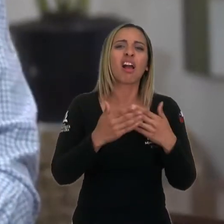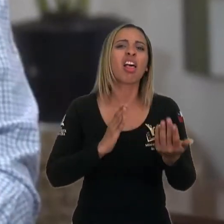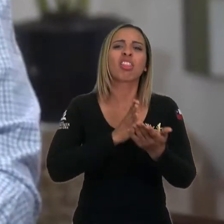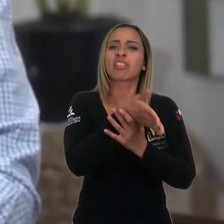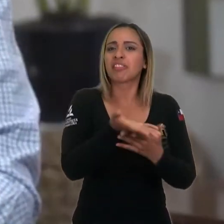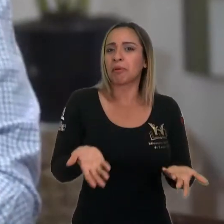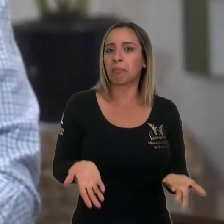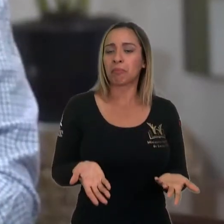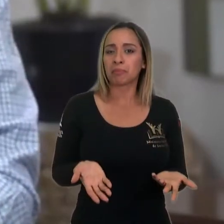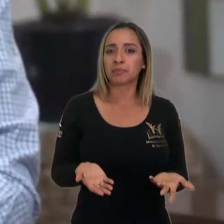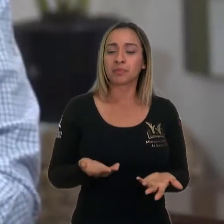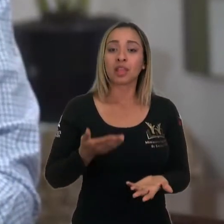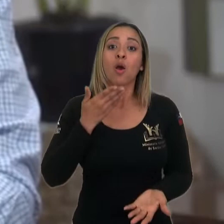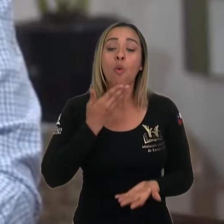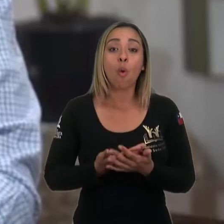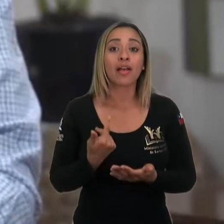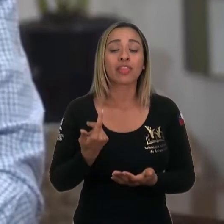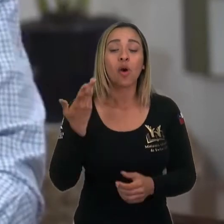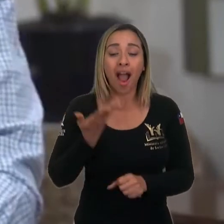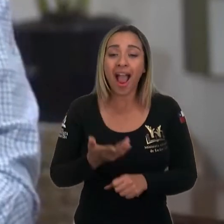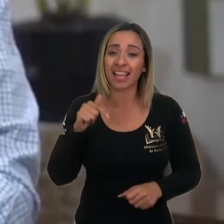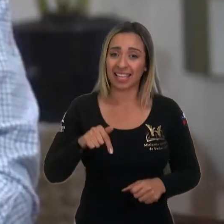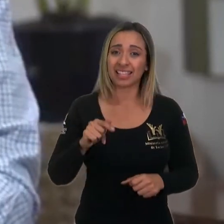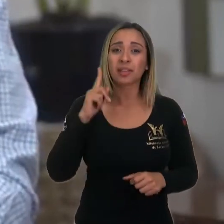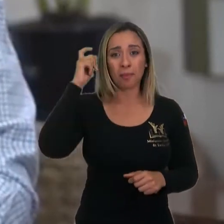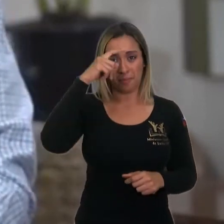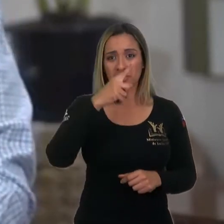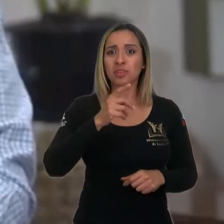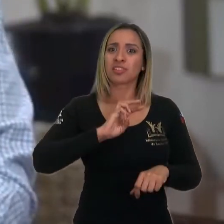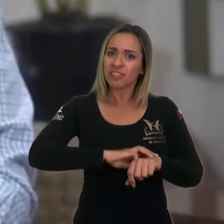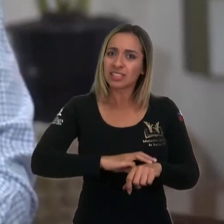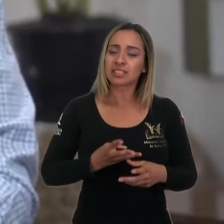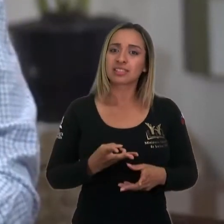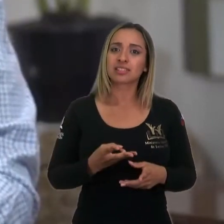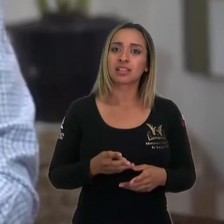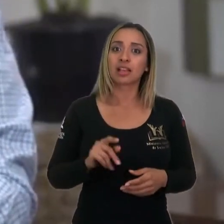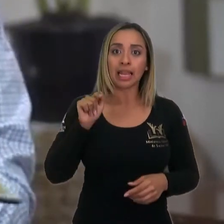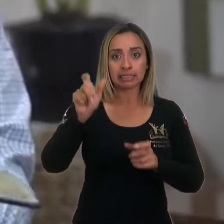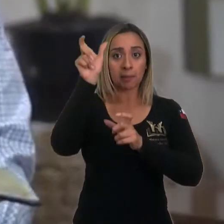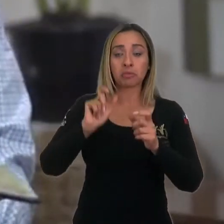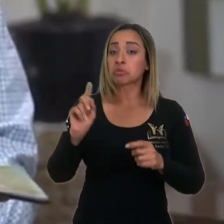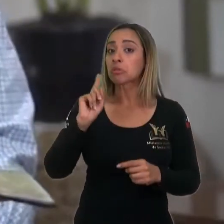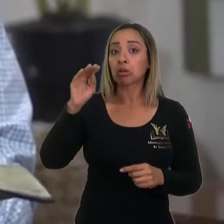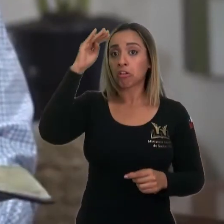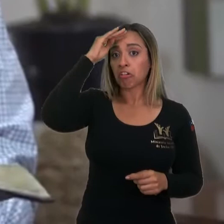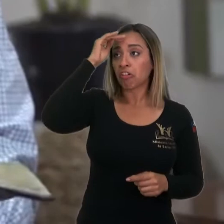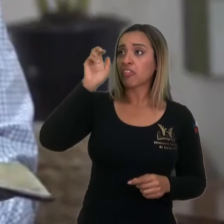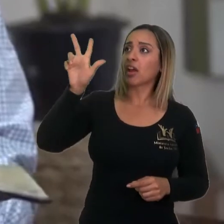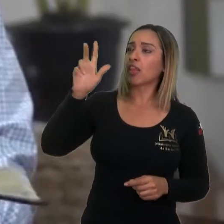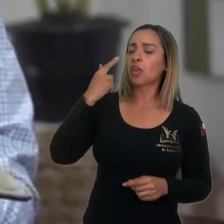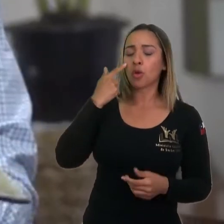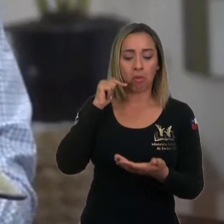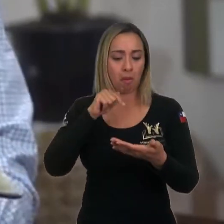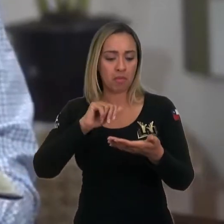Y cuando vives una circunstancia difícil como la que estamos viviendo en este momento, aquellos que no creen en Dios miran a la ciencia,